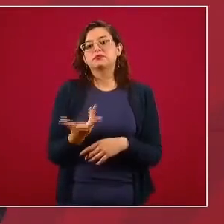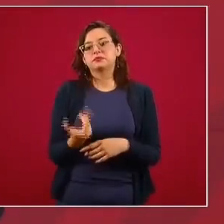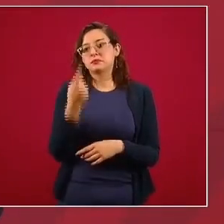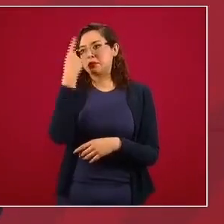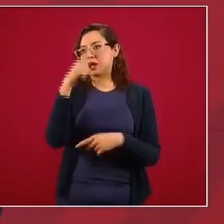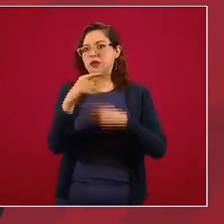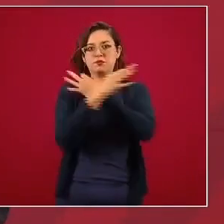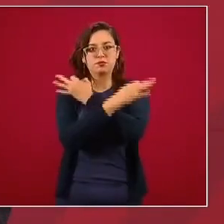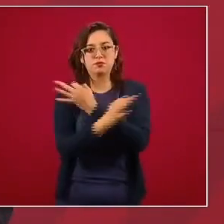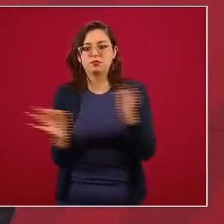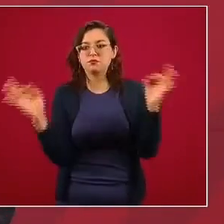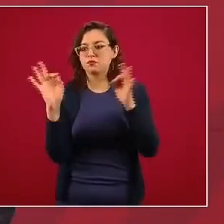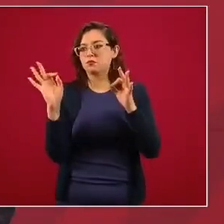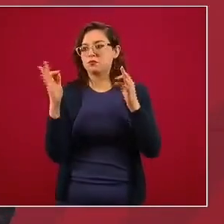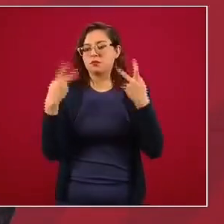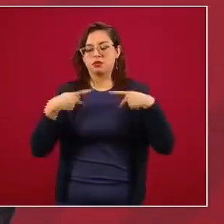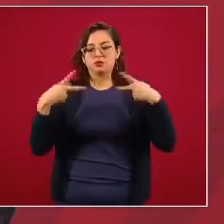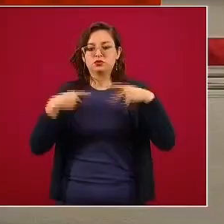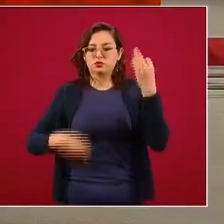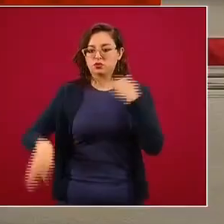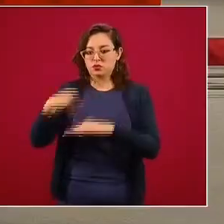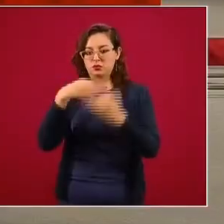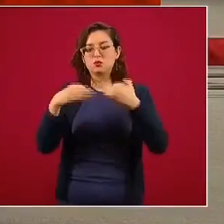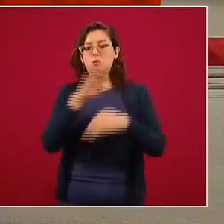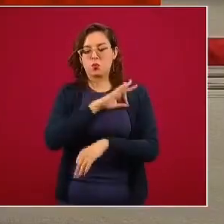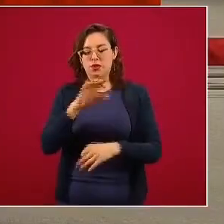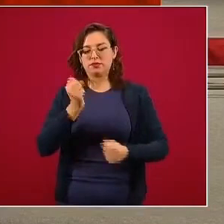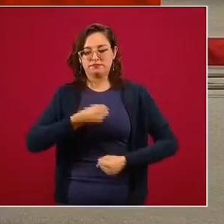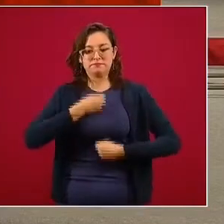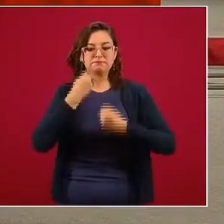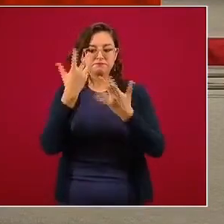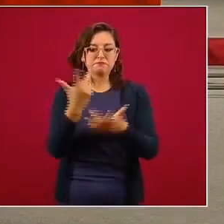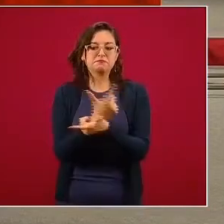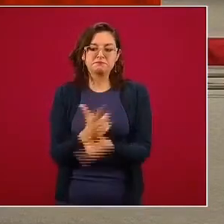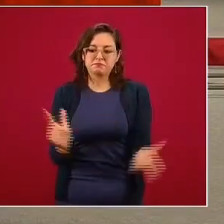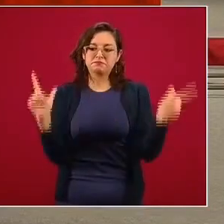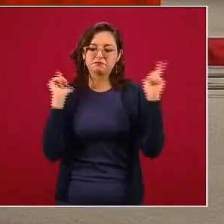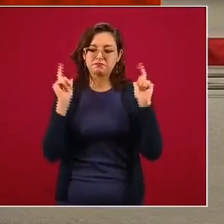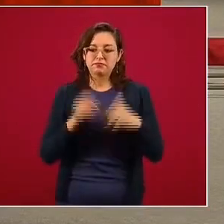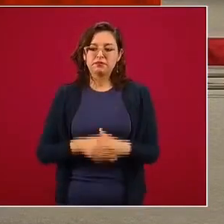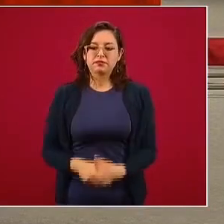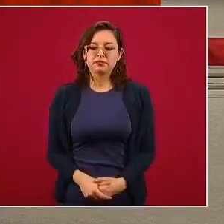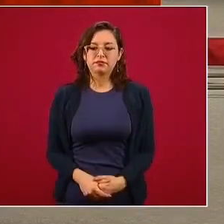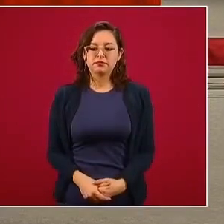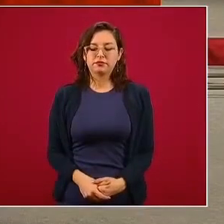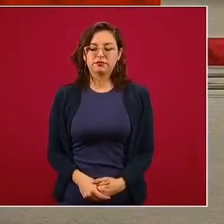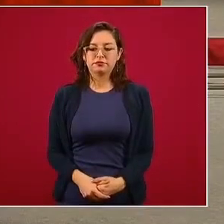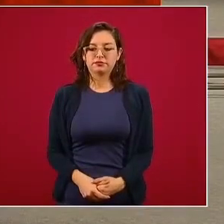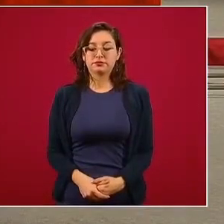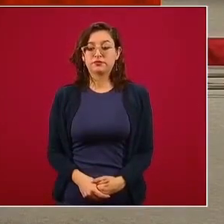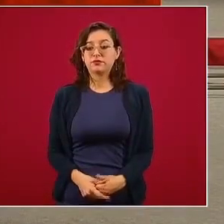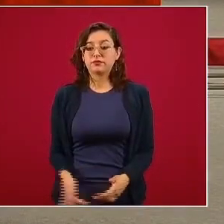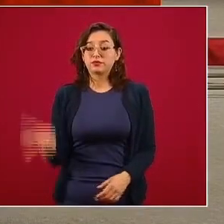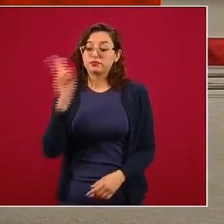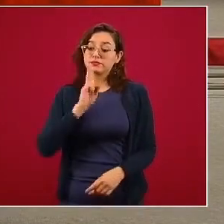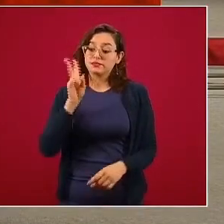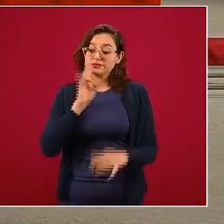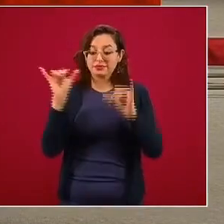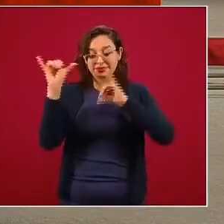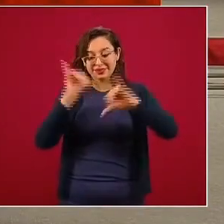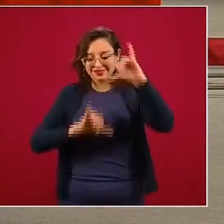un conocimiento por parte de la ciudadanía, pues que exprese esta inquietud y que se haga lo procedente. Ahora, sobre